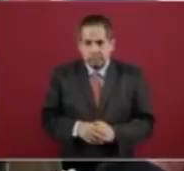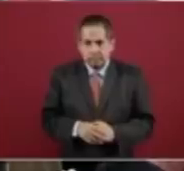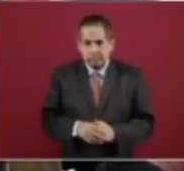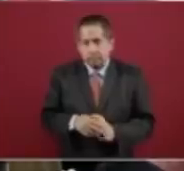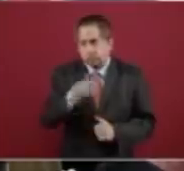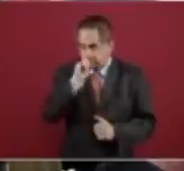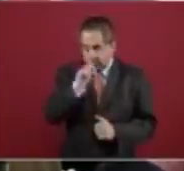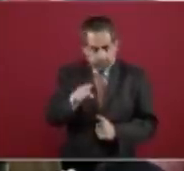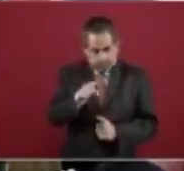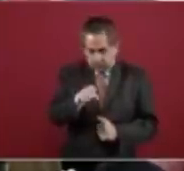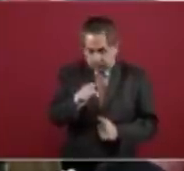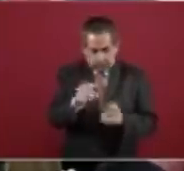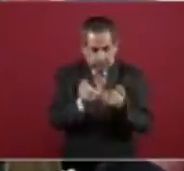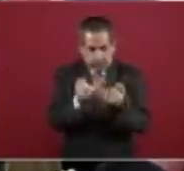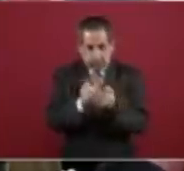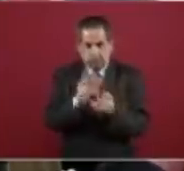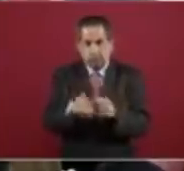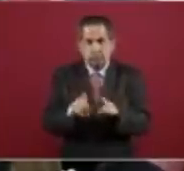lo mismo,